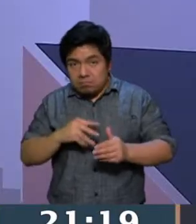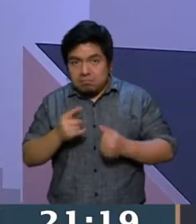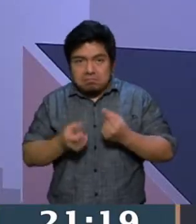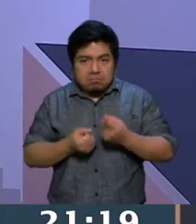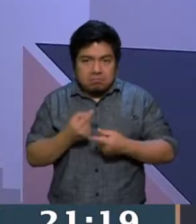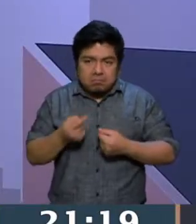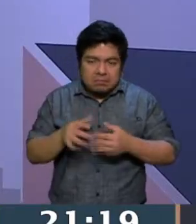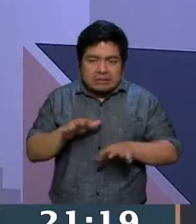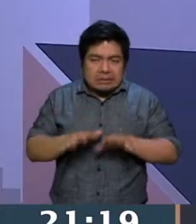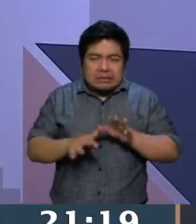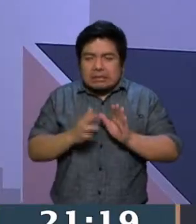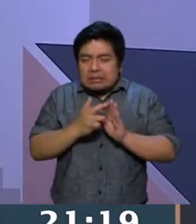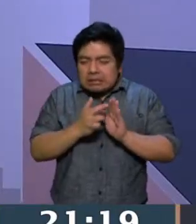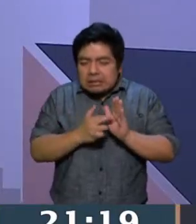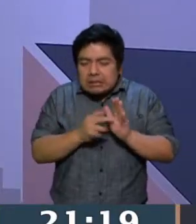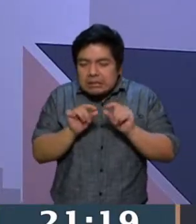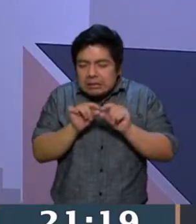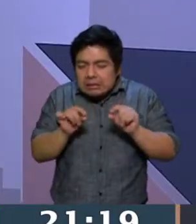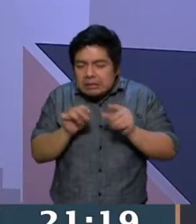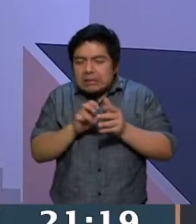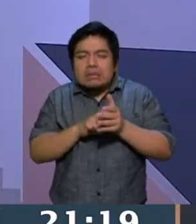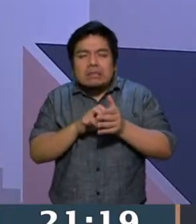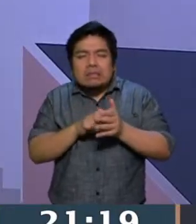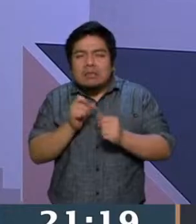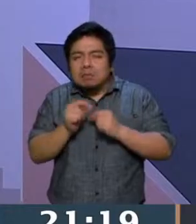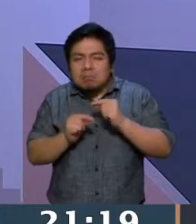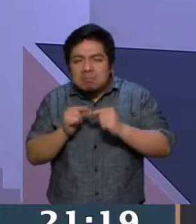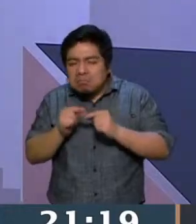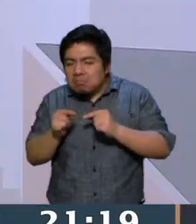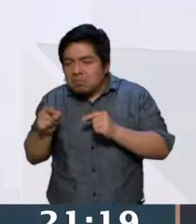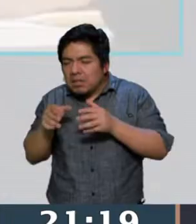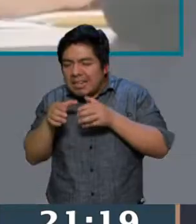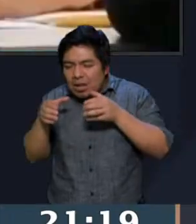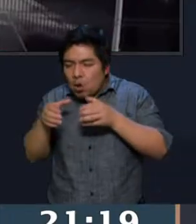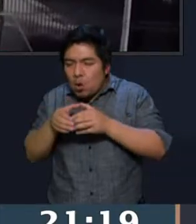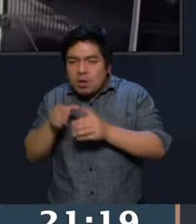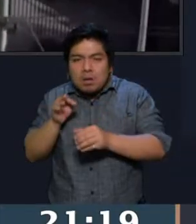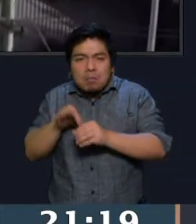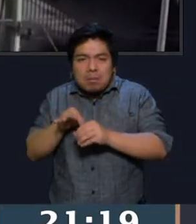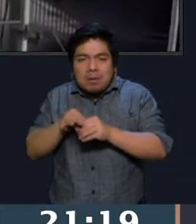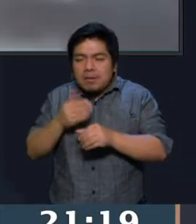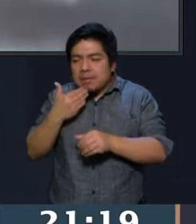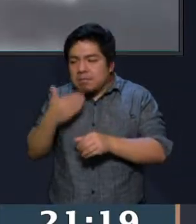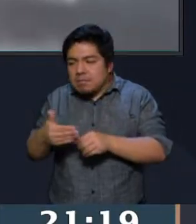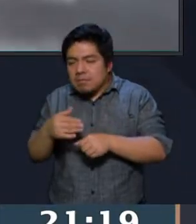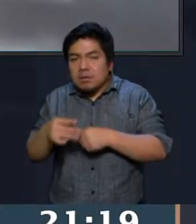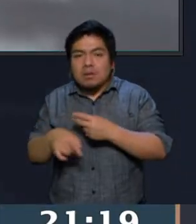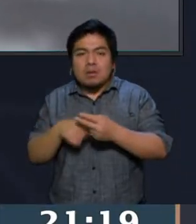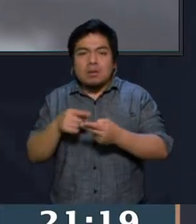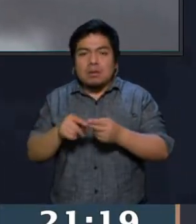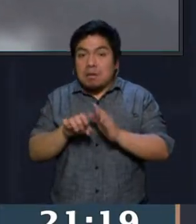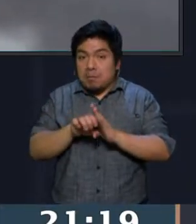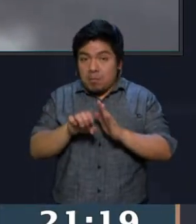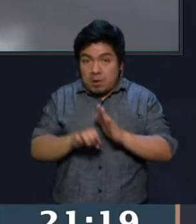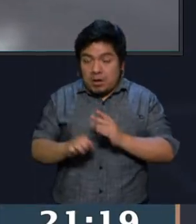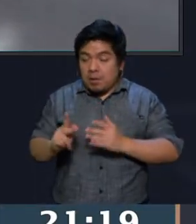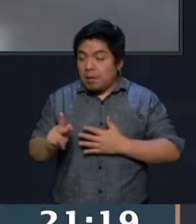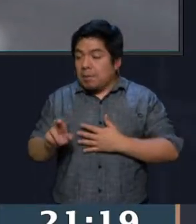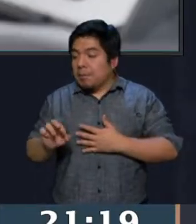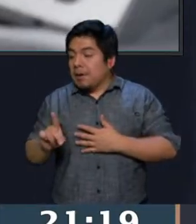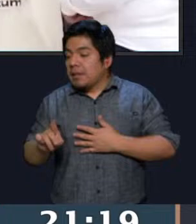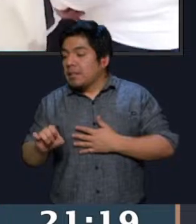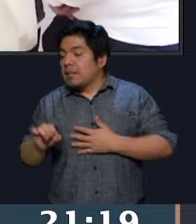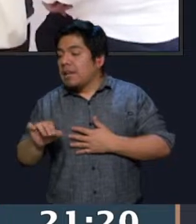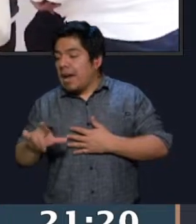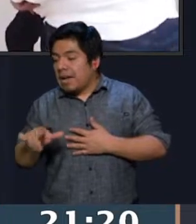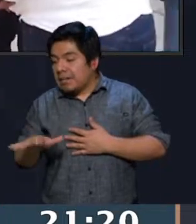son modificaciones mínimas que requieren mayorías simples en el Congreso o, por ejemplo, en términos del predial. La Ciudad de